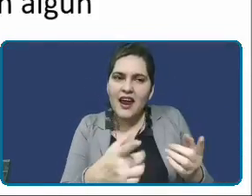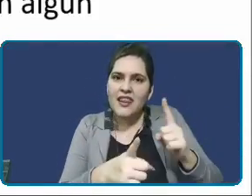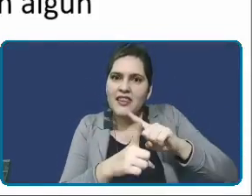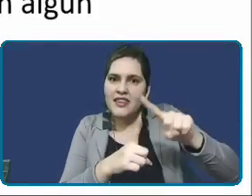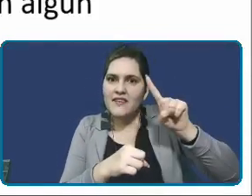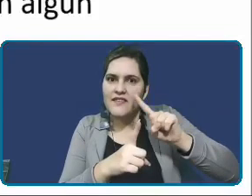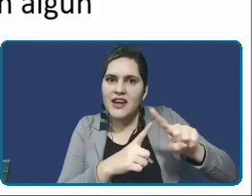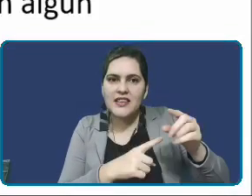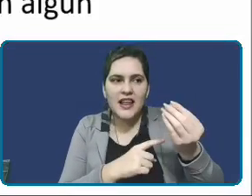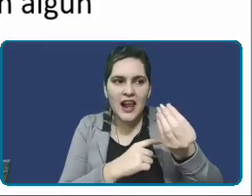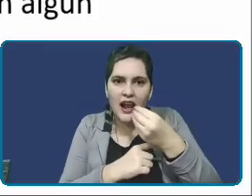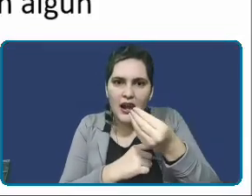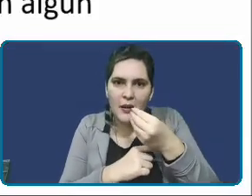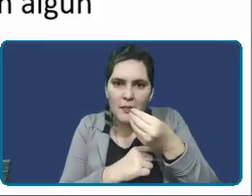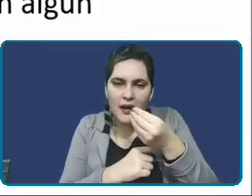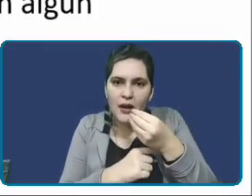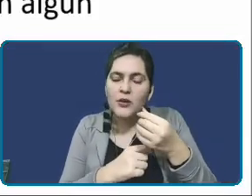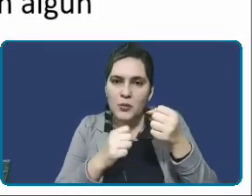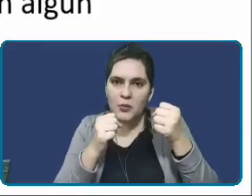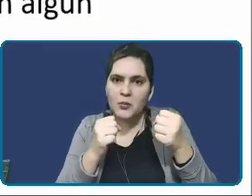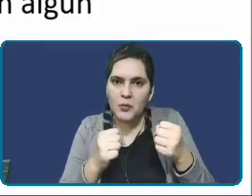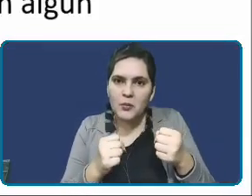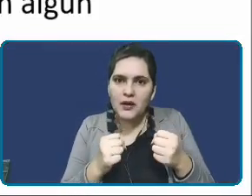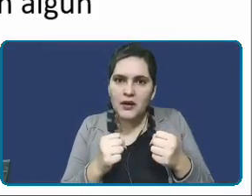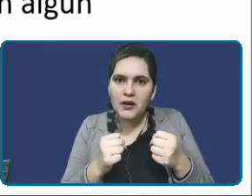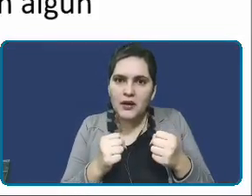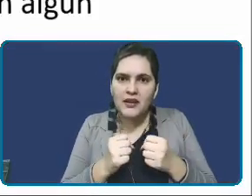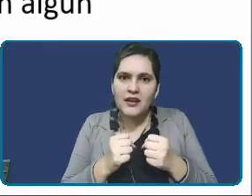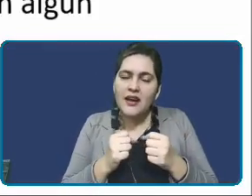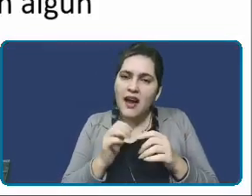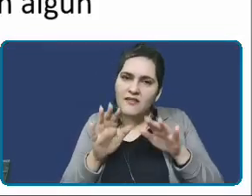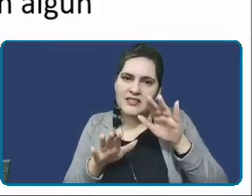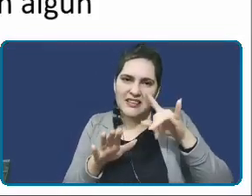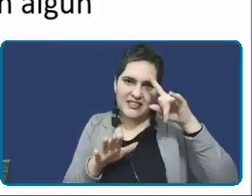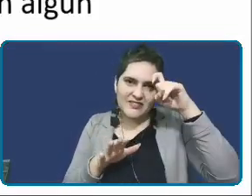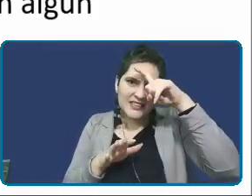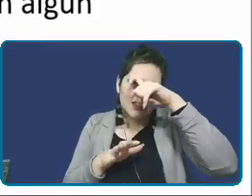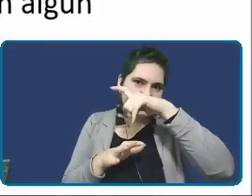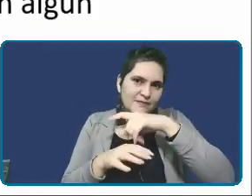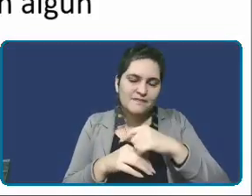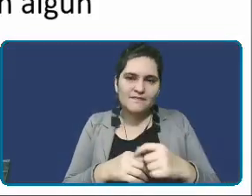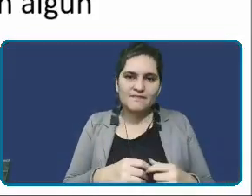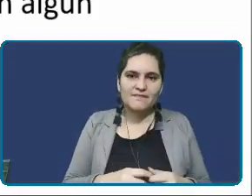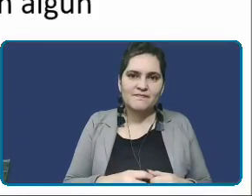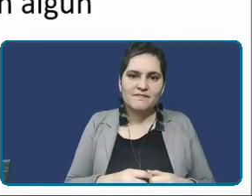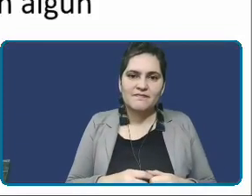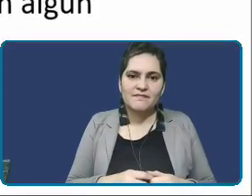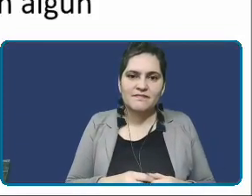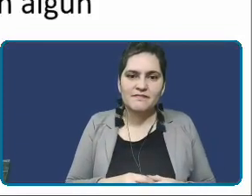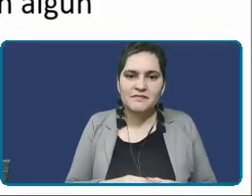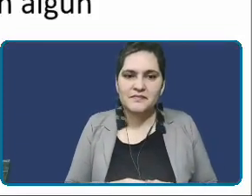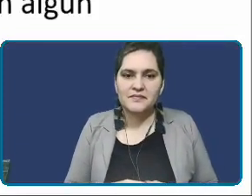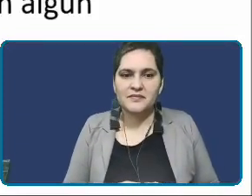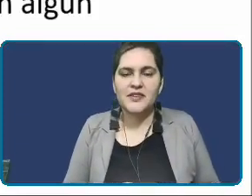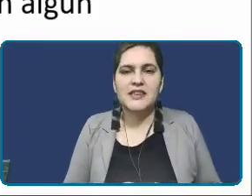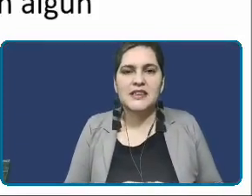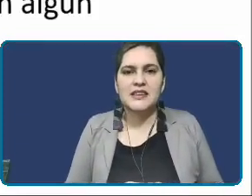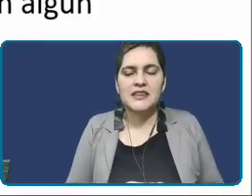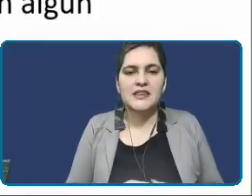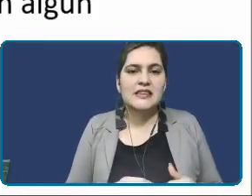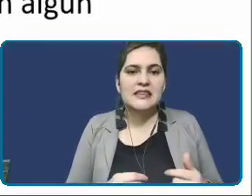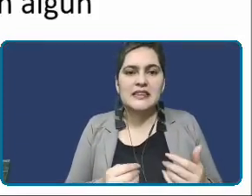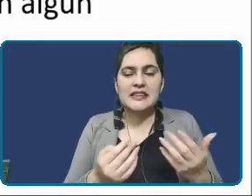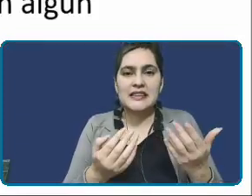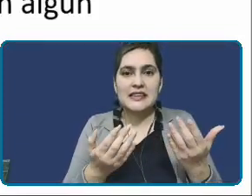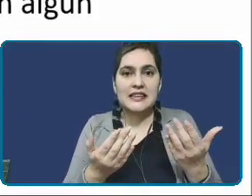produce también complicaciones. Yo puedo tener entonces la necesidad de que es importante